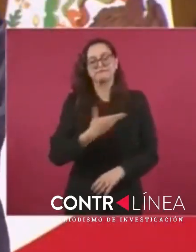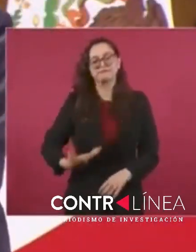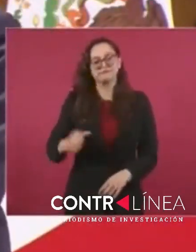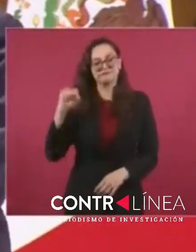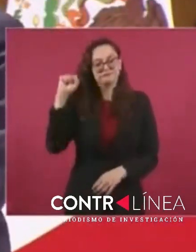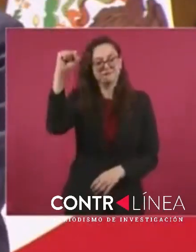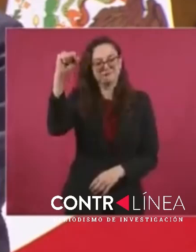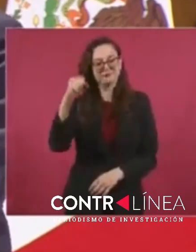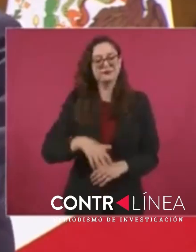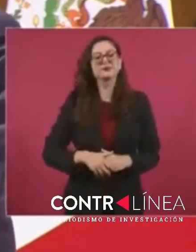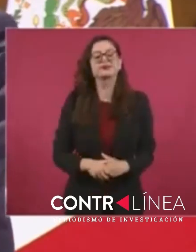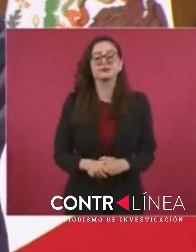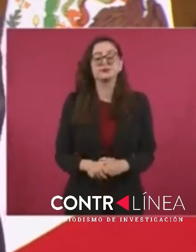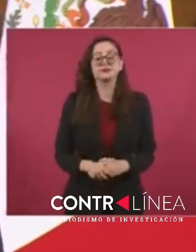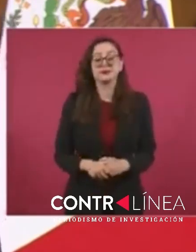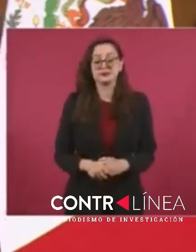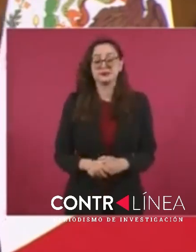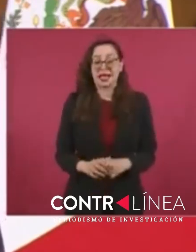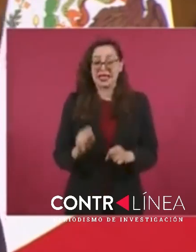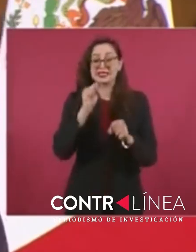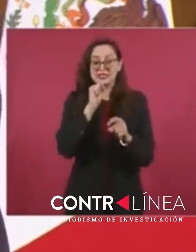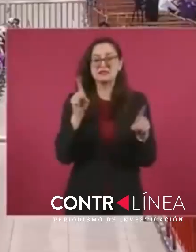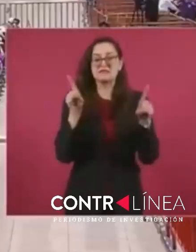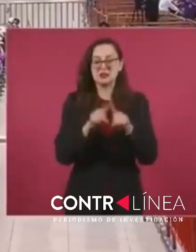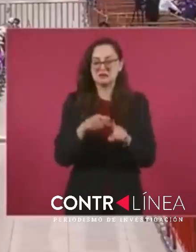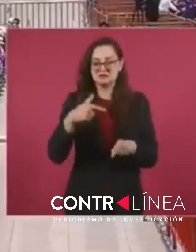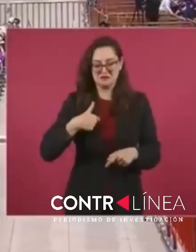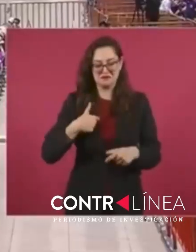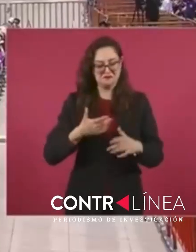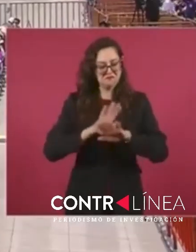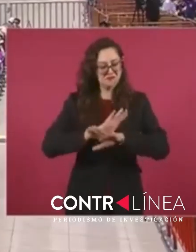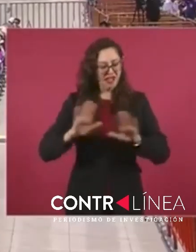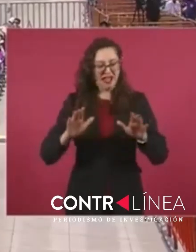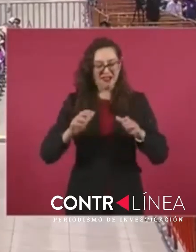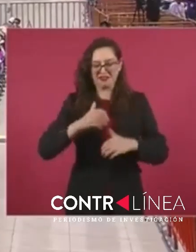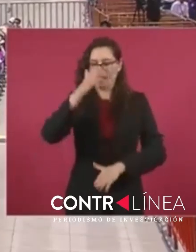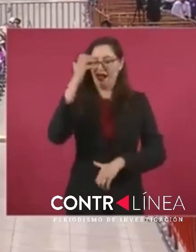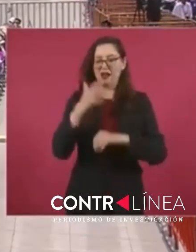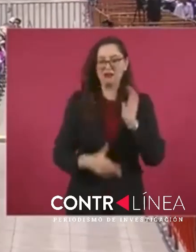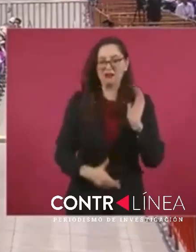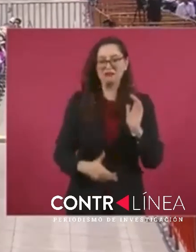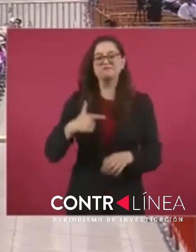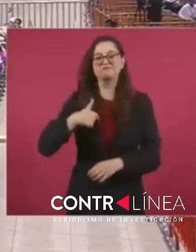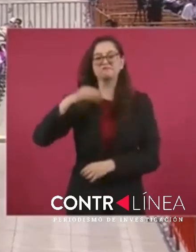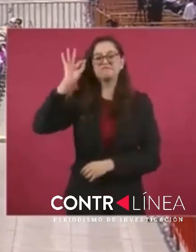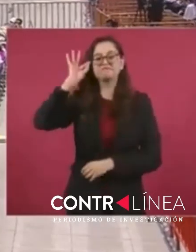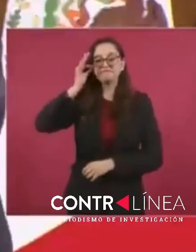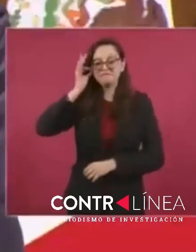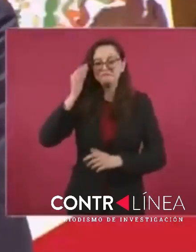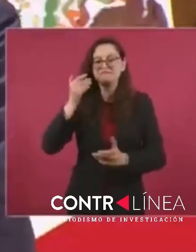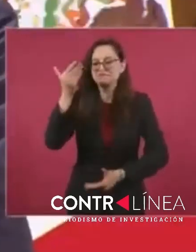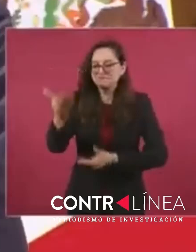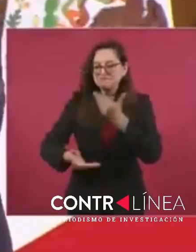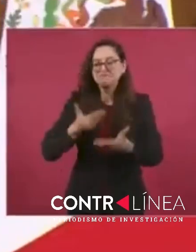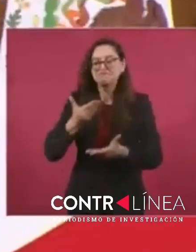Además, me retiro con el orgullo y el honor de haber servido a un pueblo bueno, trabajador,